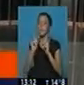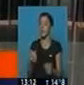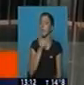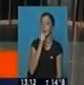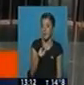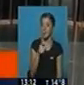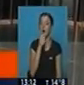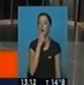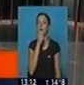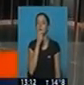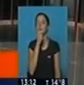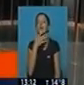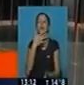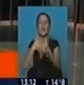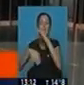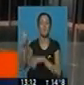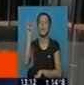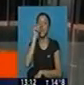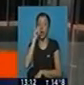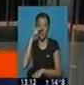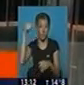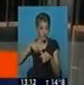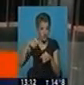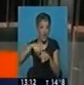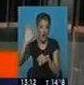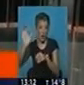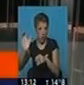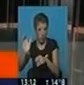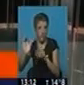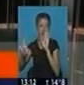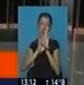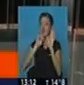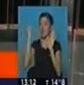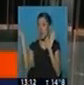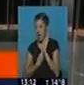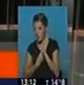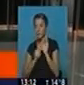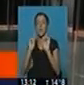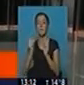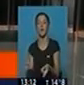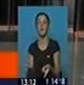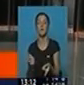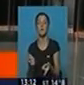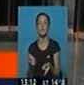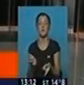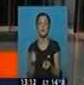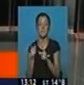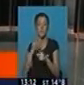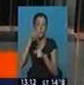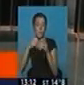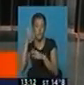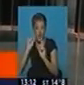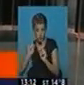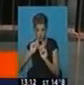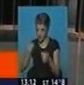exportación ilegal de combustible a Colombia, que es una sangría, en utilización de los diferentes tipos de cambio para enriquecerse, también participa el